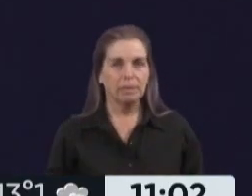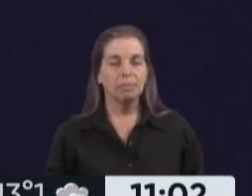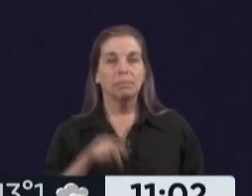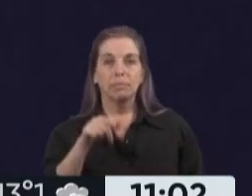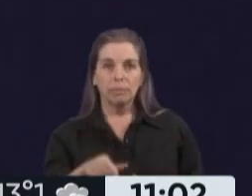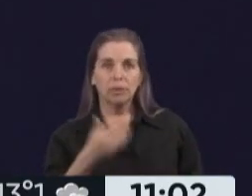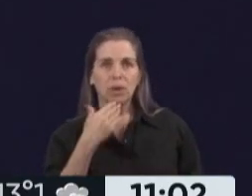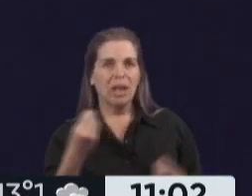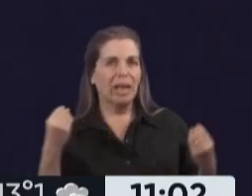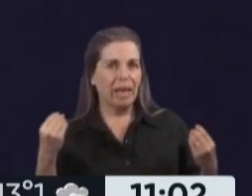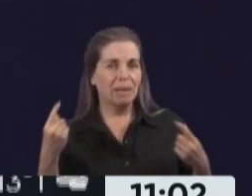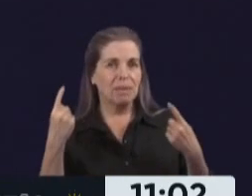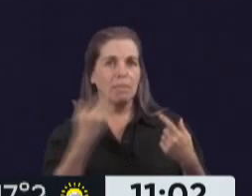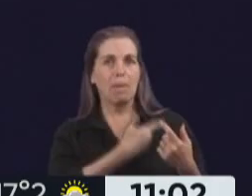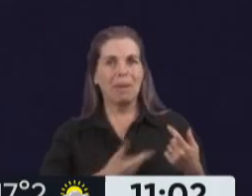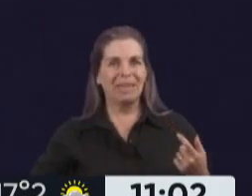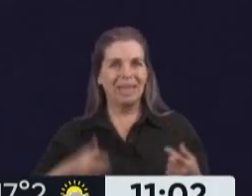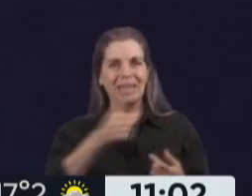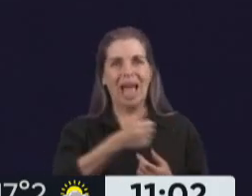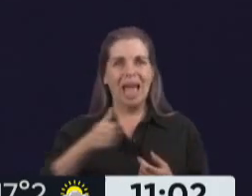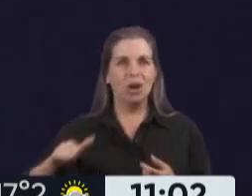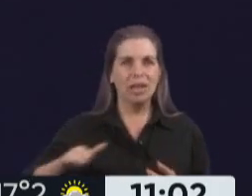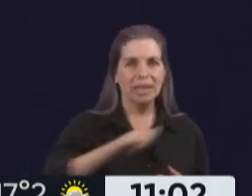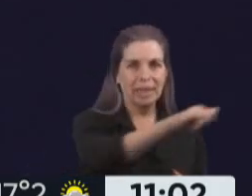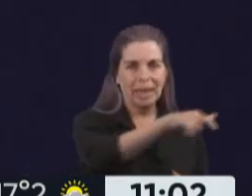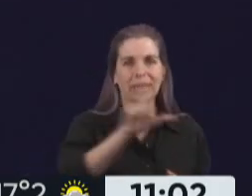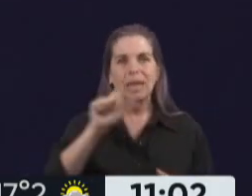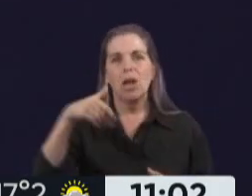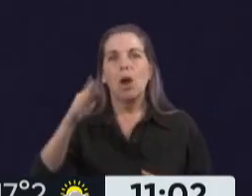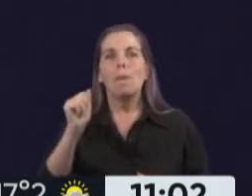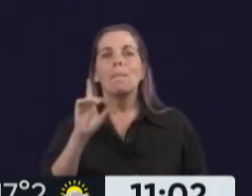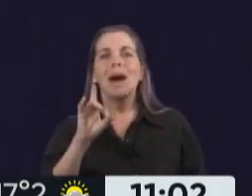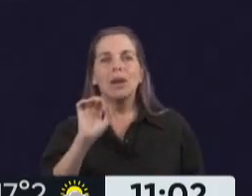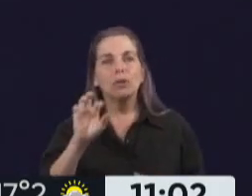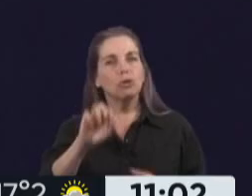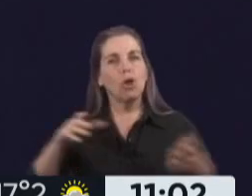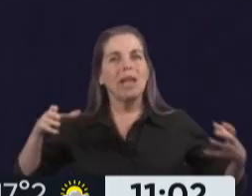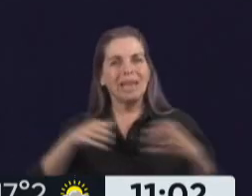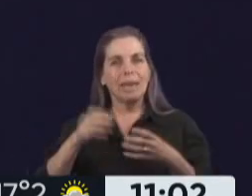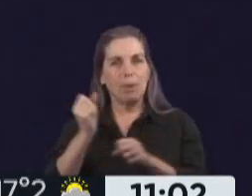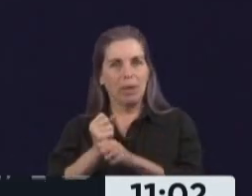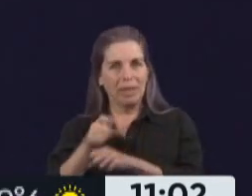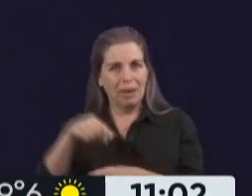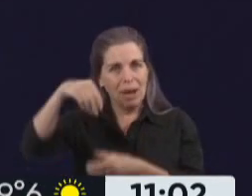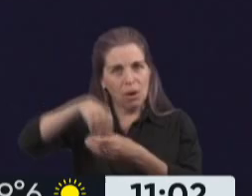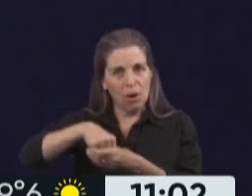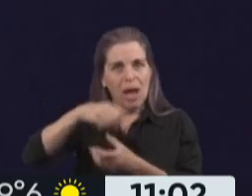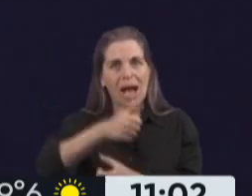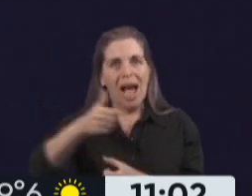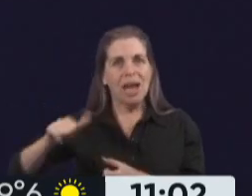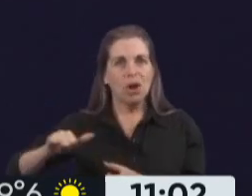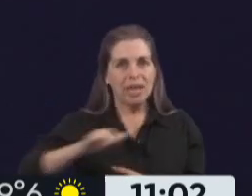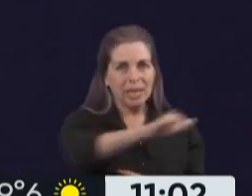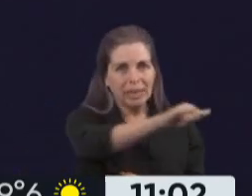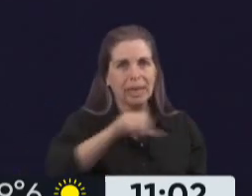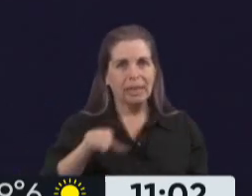la gestión de su presidente, Fabián Lombardo, y de todo el equipo de trabajo que está allí en Aerolíneas Argentinas y que hicieron